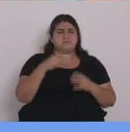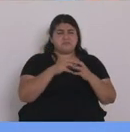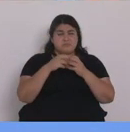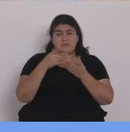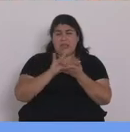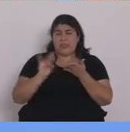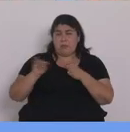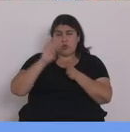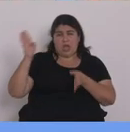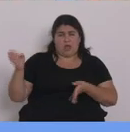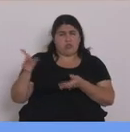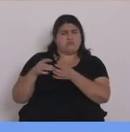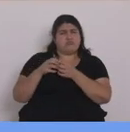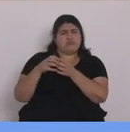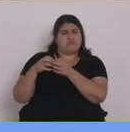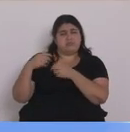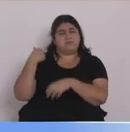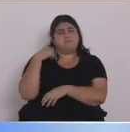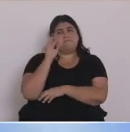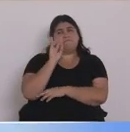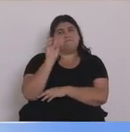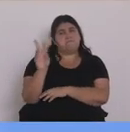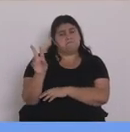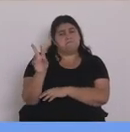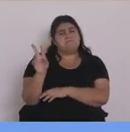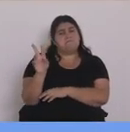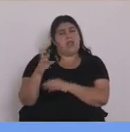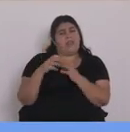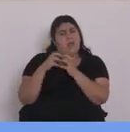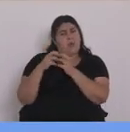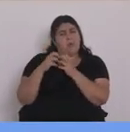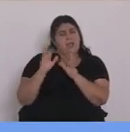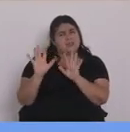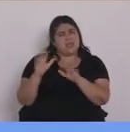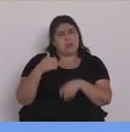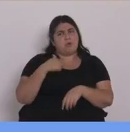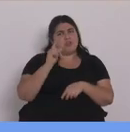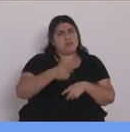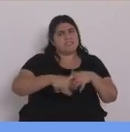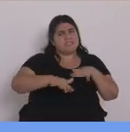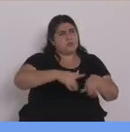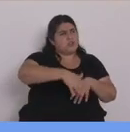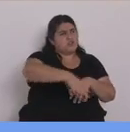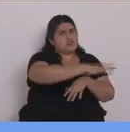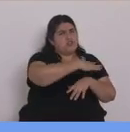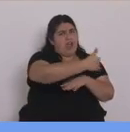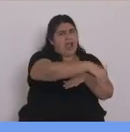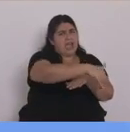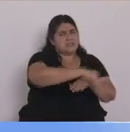diputado, estuve viendo el debate, pero veía lo que pasaba en la calle. En la